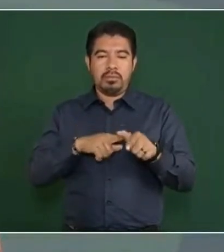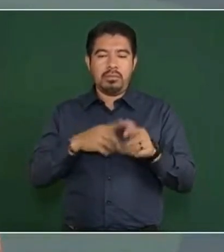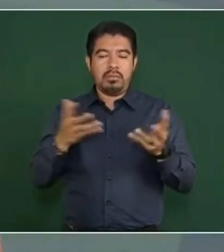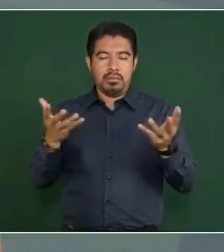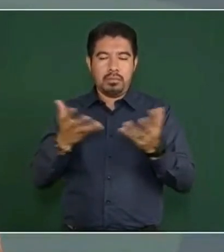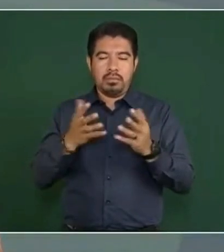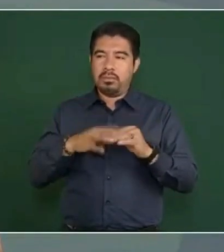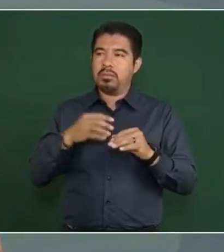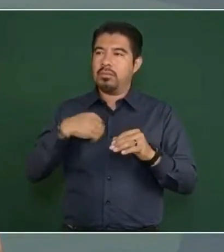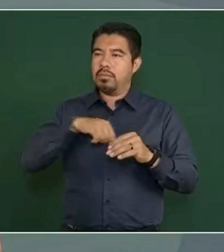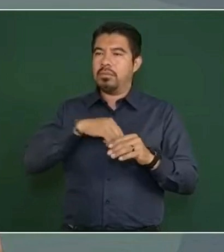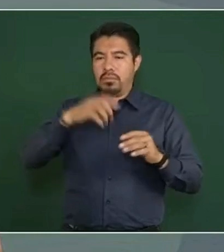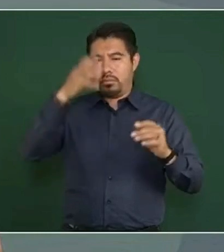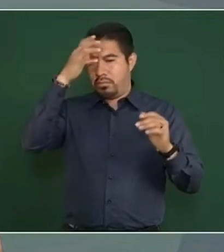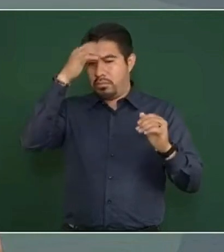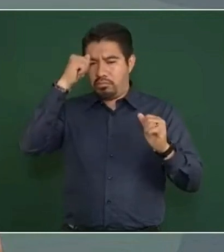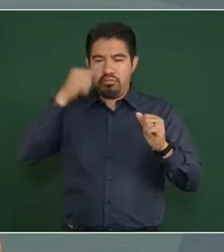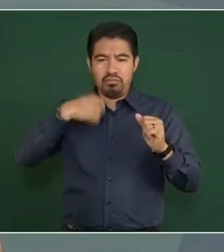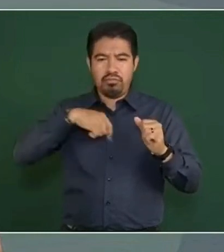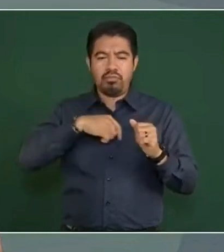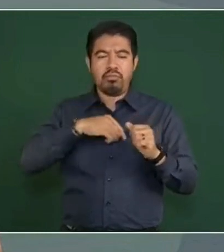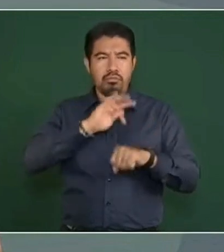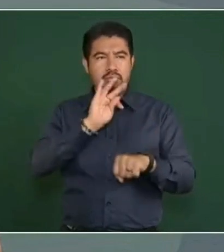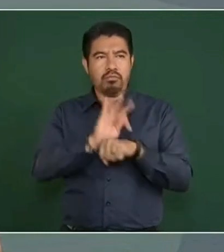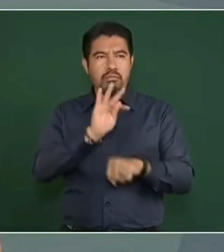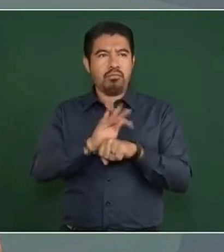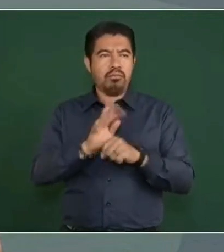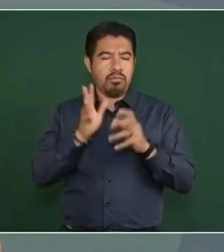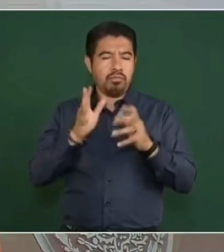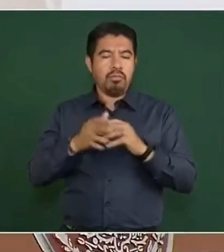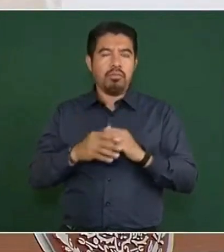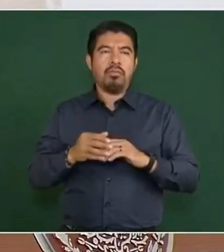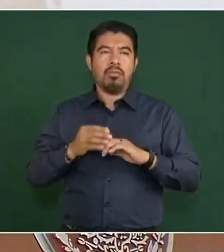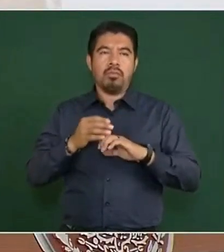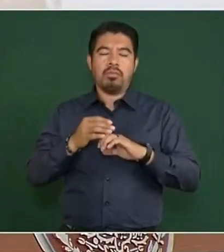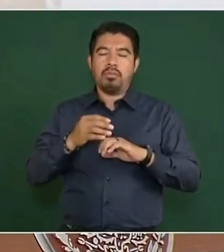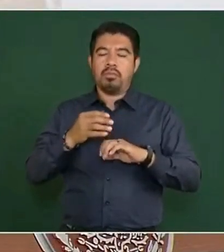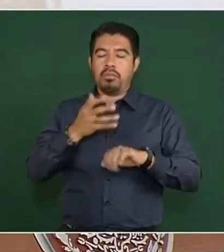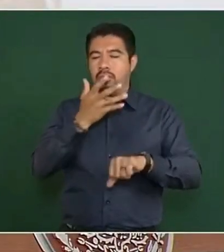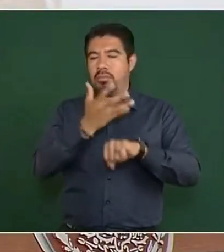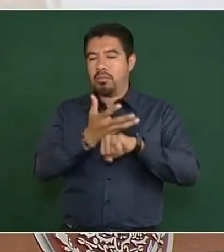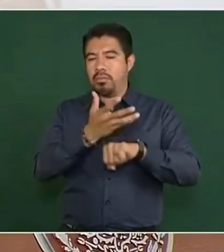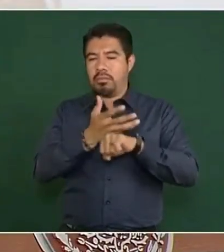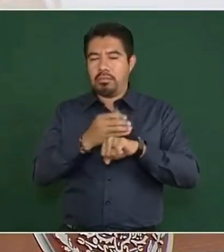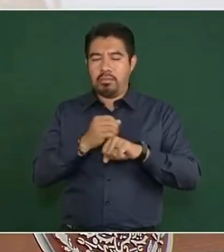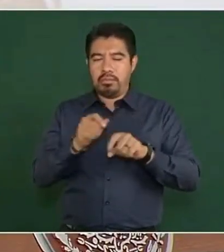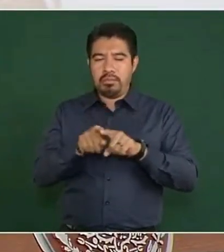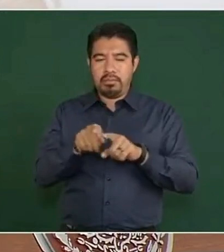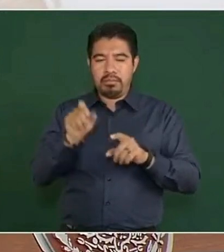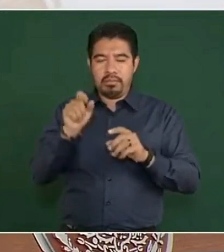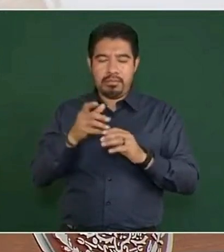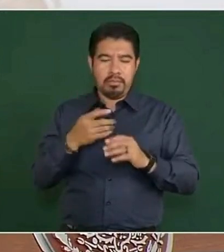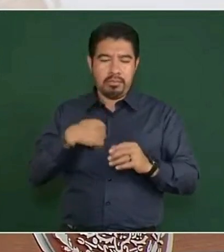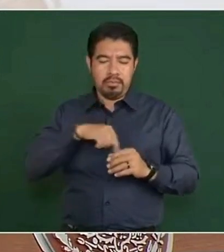países. En Estados Unidos había ciertas dudas. Se